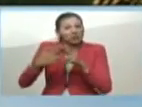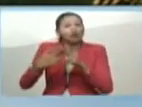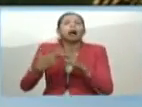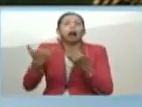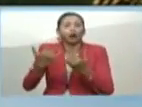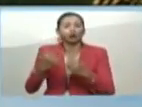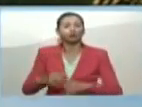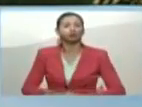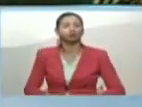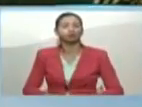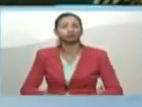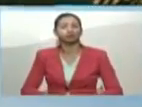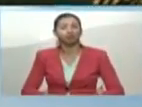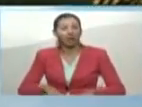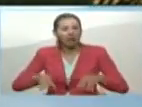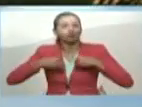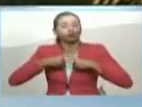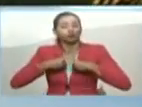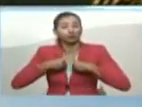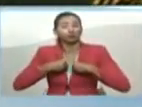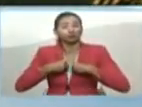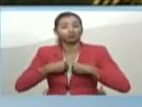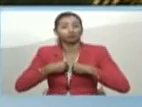propia existencia de la República.